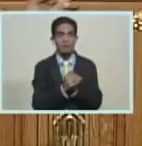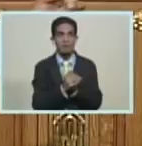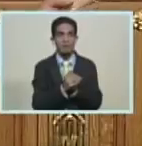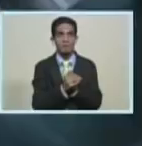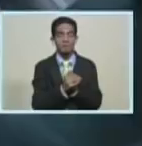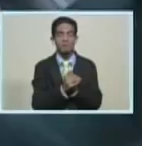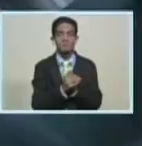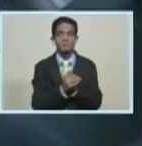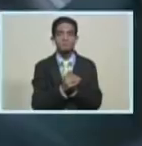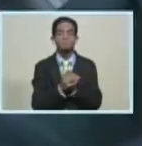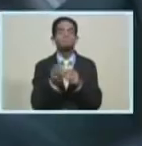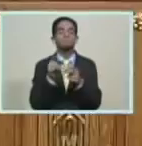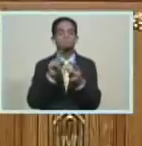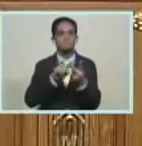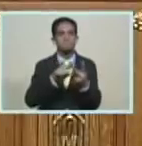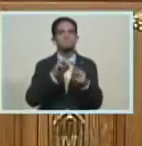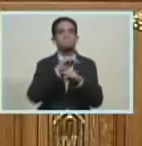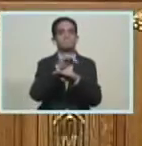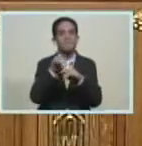el Ministerio de Educación